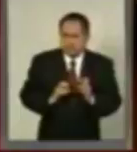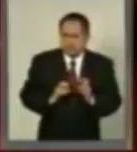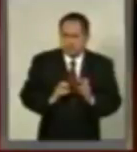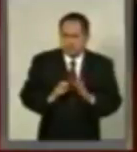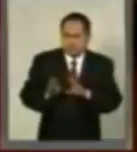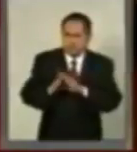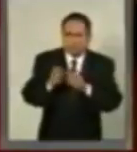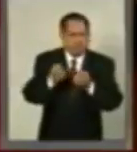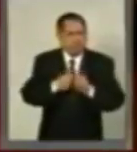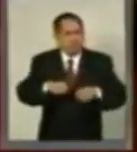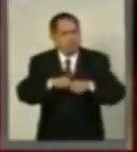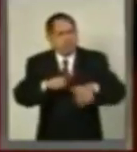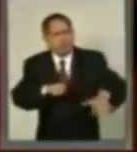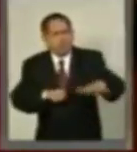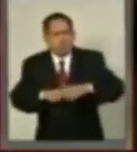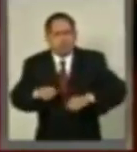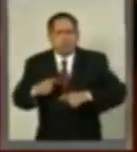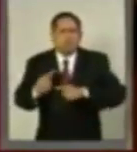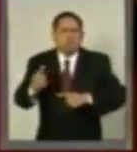¿Y la sociedad?